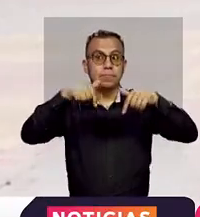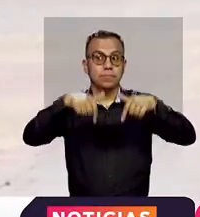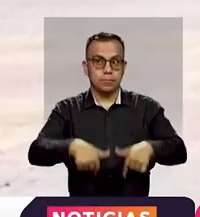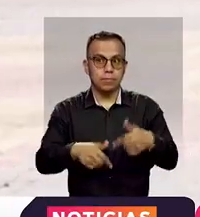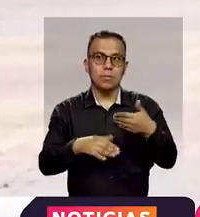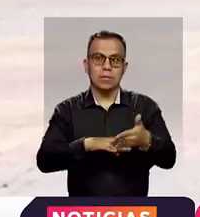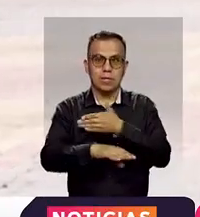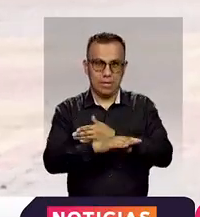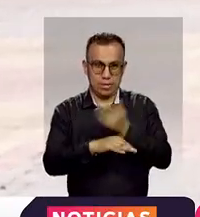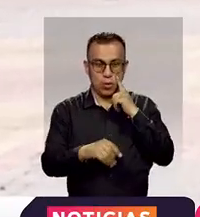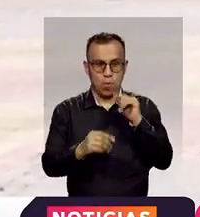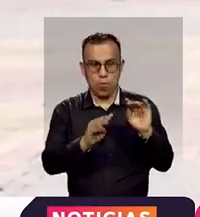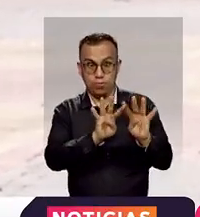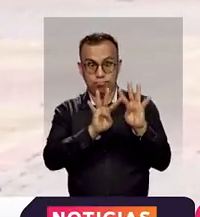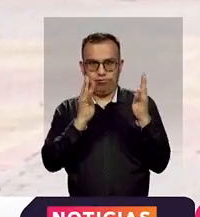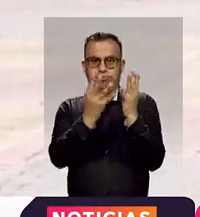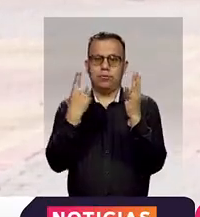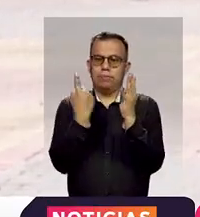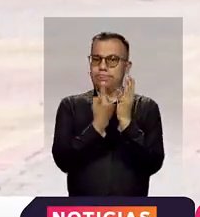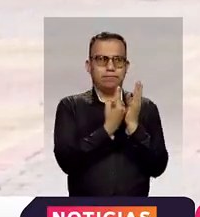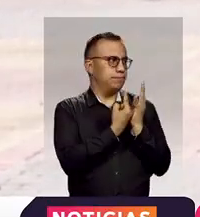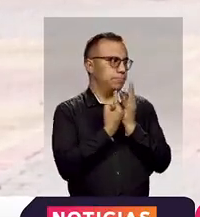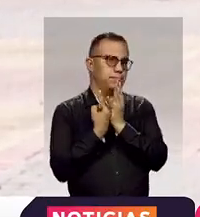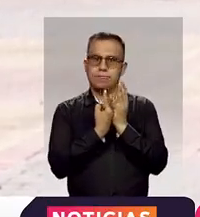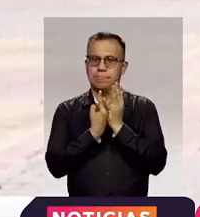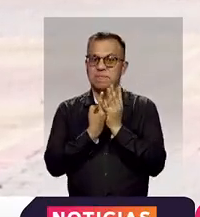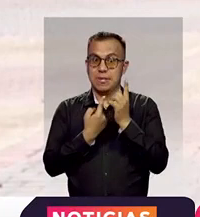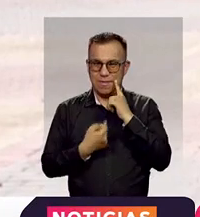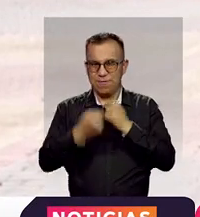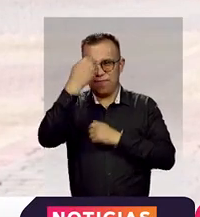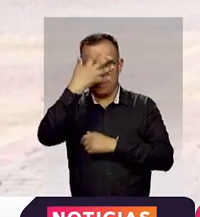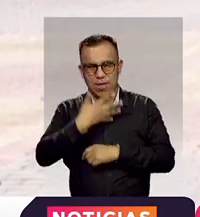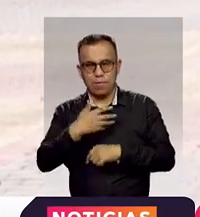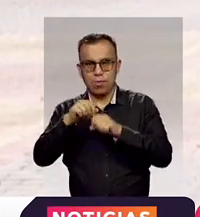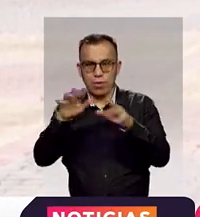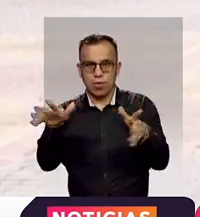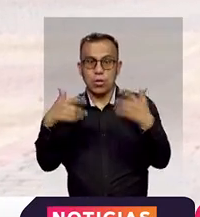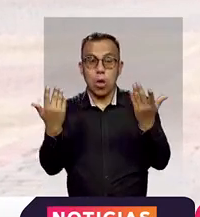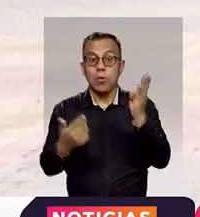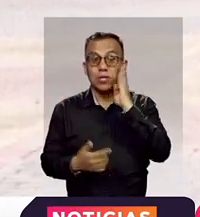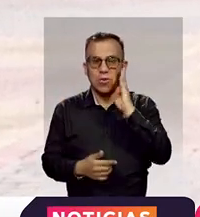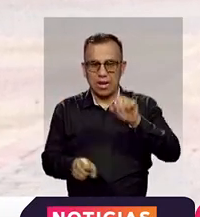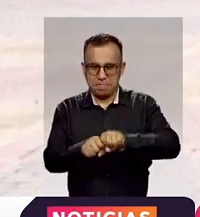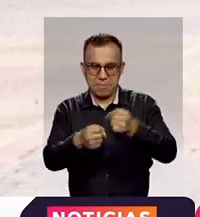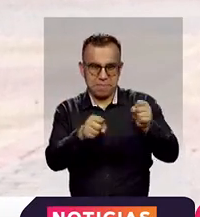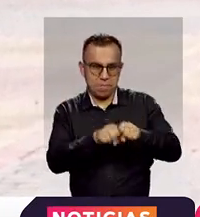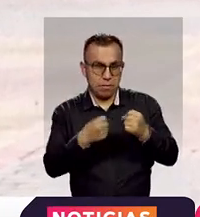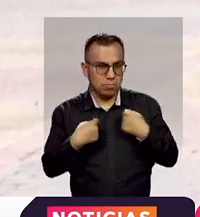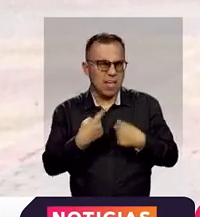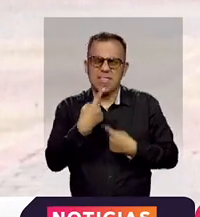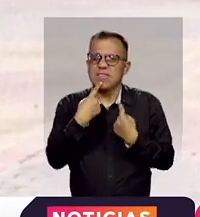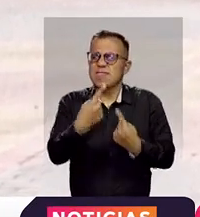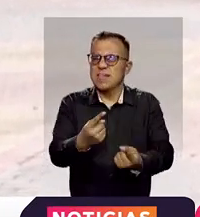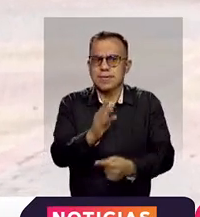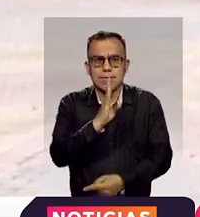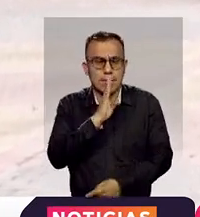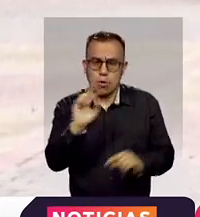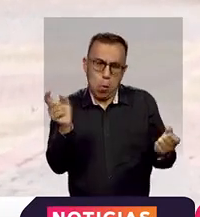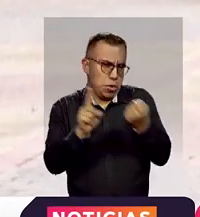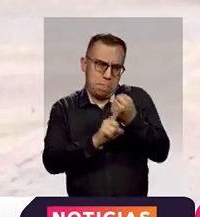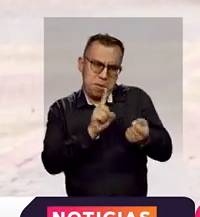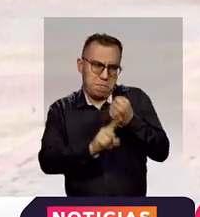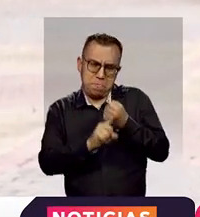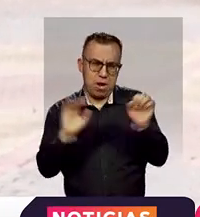fui rodeado a la entrada y, como saben y ven mis redes sociales, me rompieron el celular. No voy a decir que me agredieron porque no me